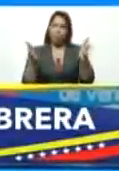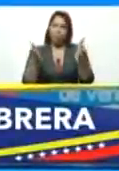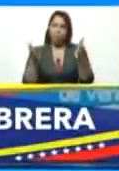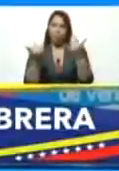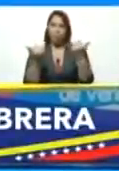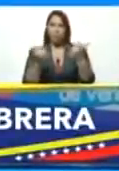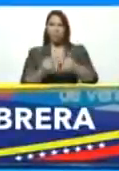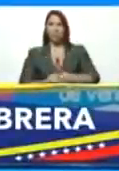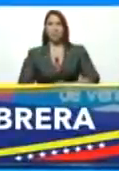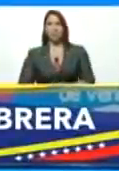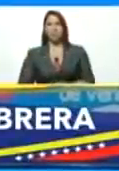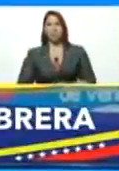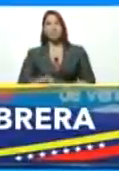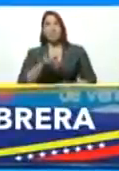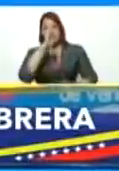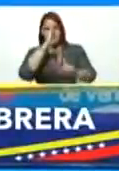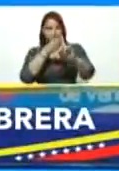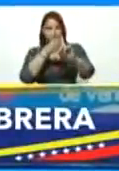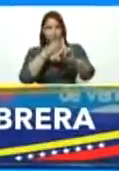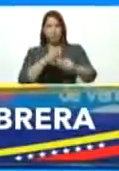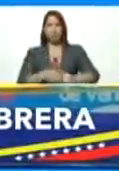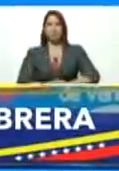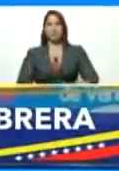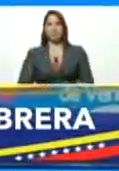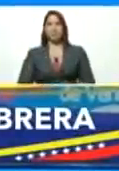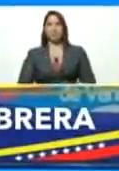está en la línea pues